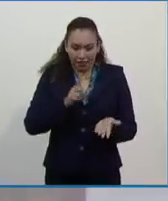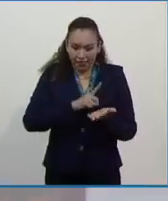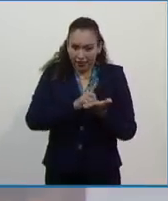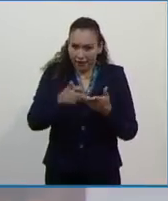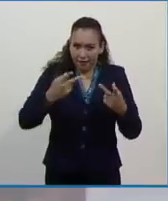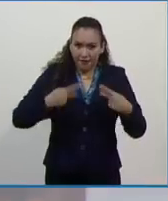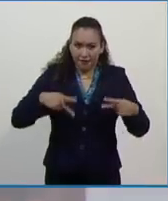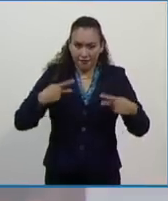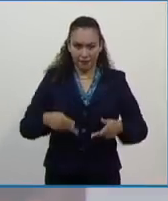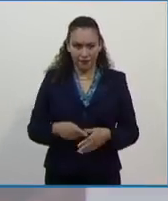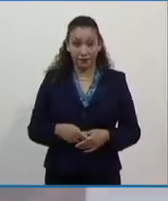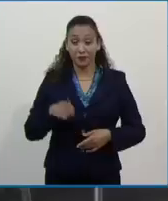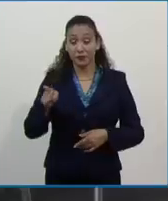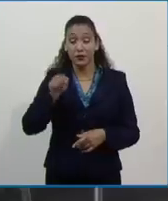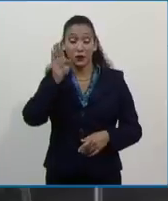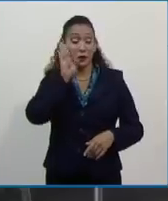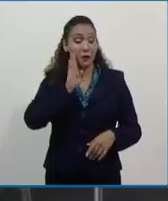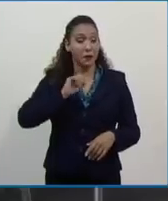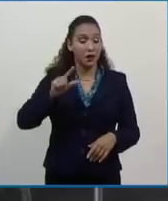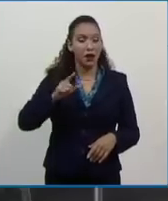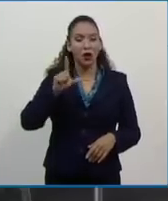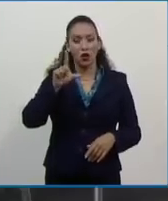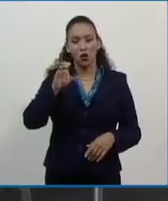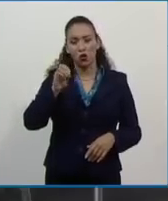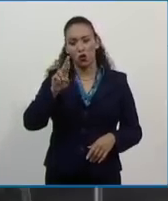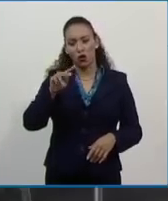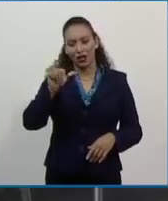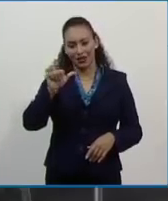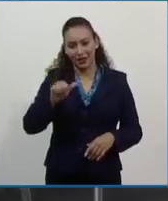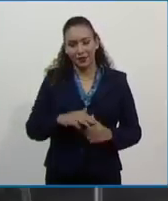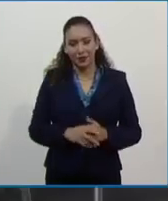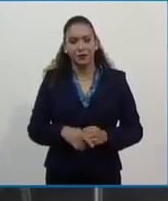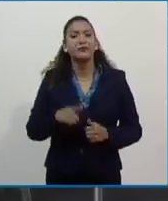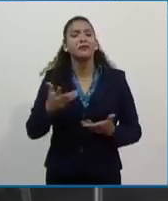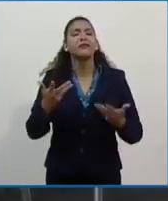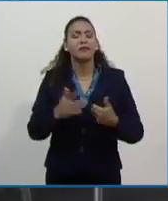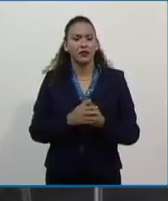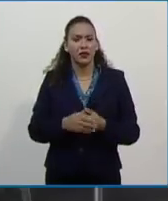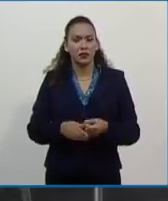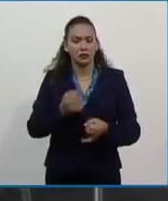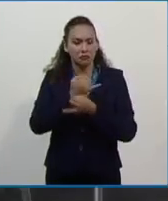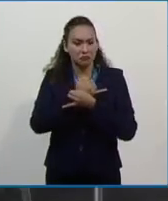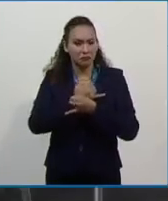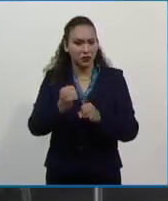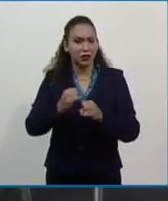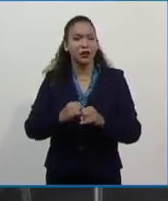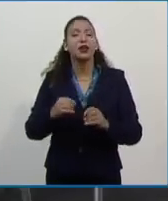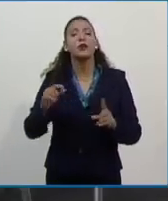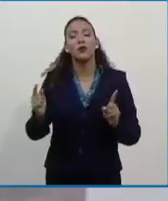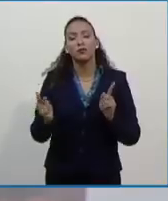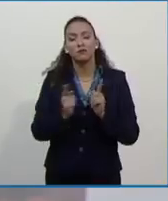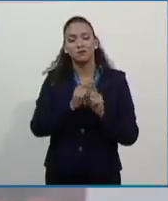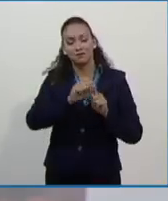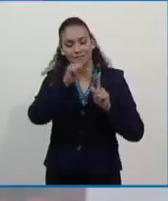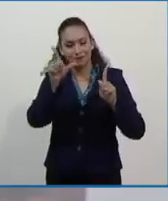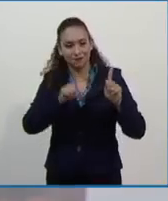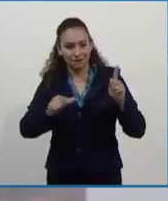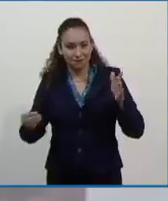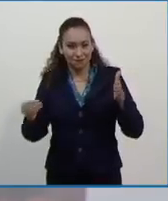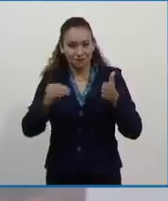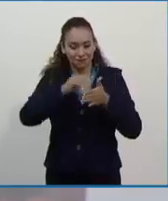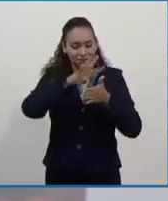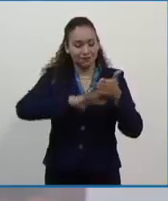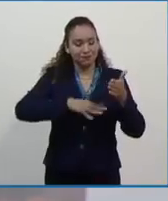Alf al inaugurar la 13ª sesión del Encuentro Nacional para una Agenda de Seguridad y Justicia que se realizó en